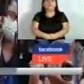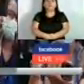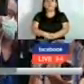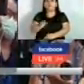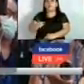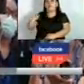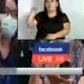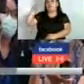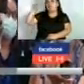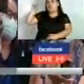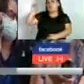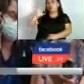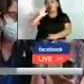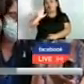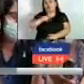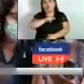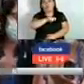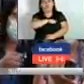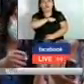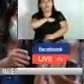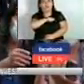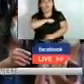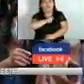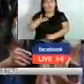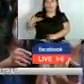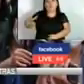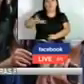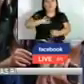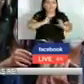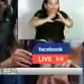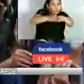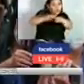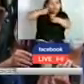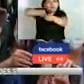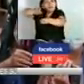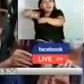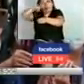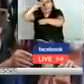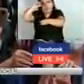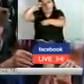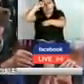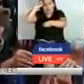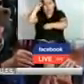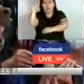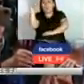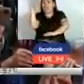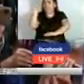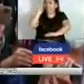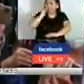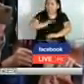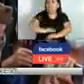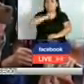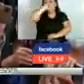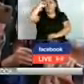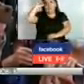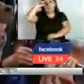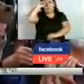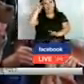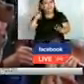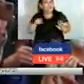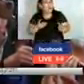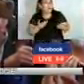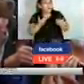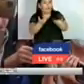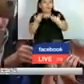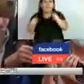Electoral haga ahora el suyo. Vamos a conformar las mesas de trabajo y estas jornadas van a ser bastante largas, pero van a ser en beneficio de